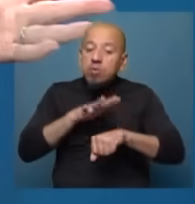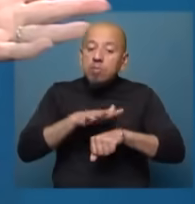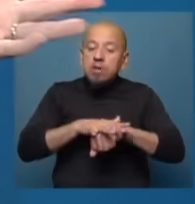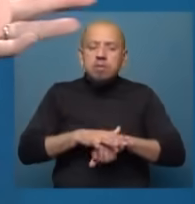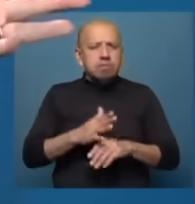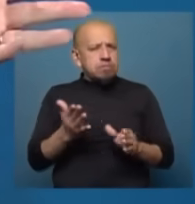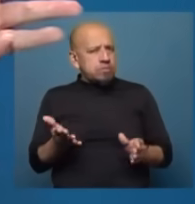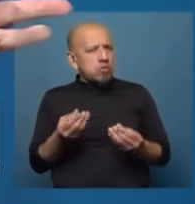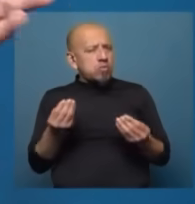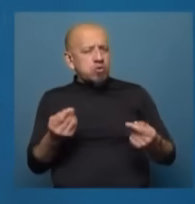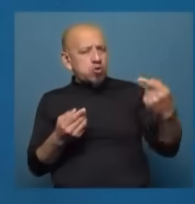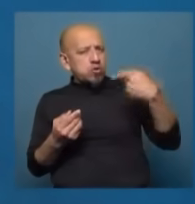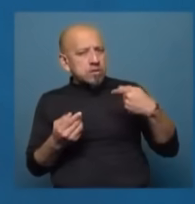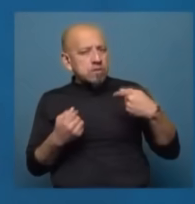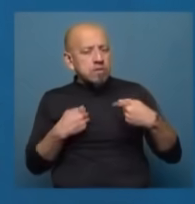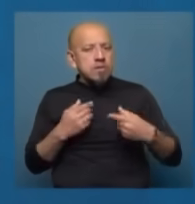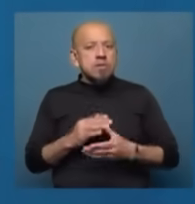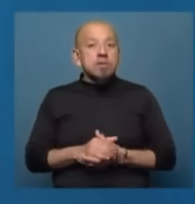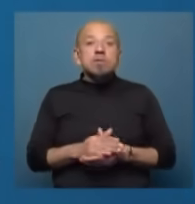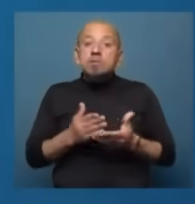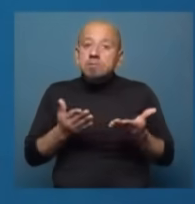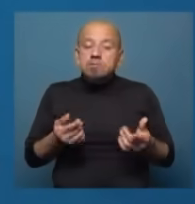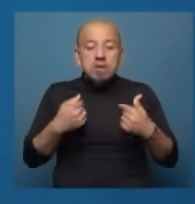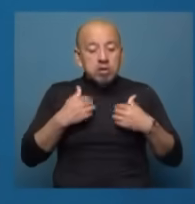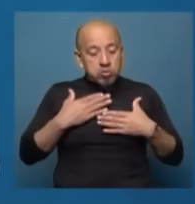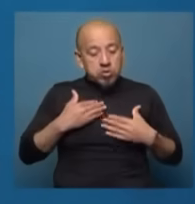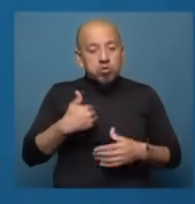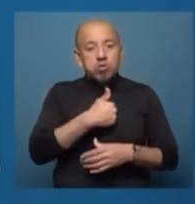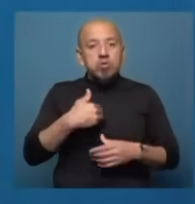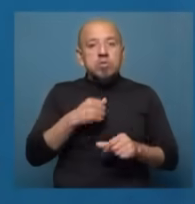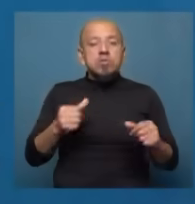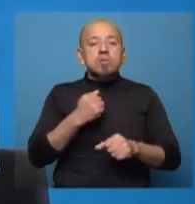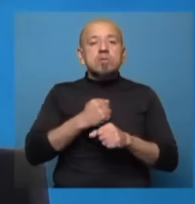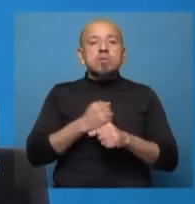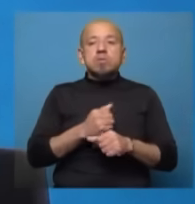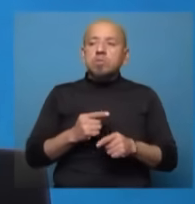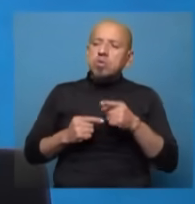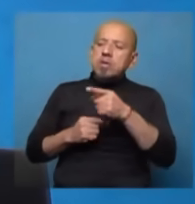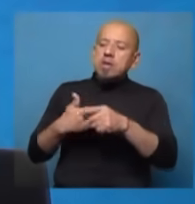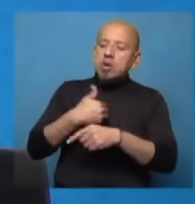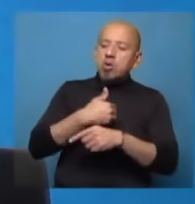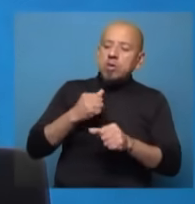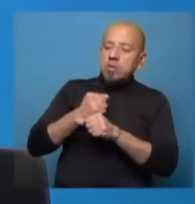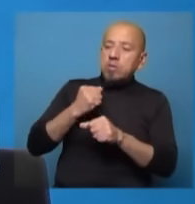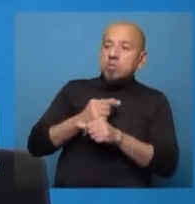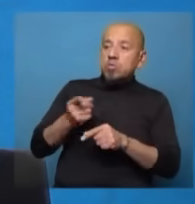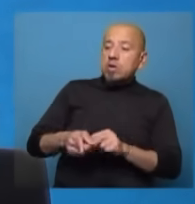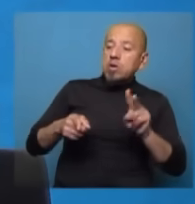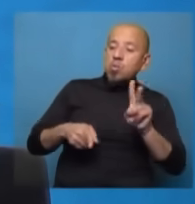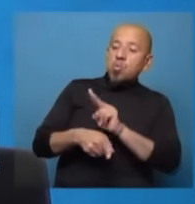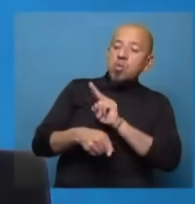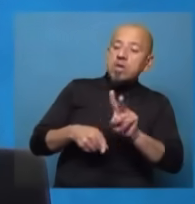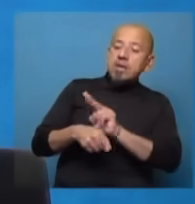un hostigamiento a la a la tarea que hacemos la tarea que hacen ustedes es defender a la población